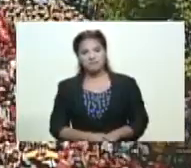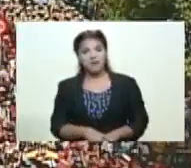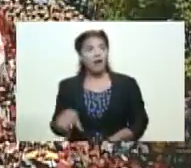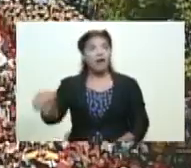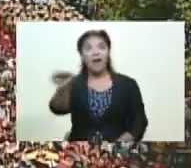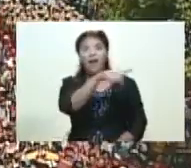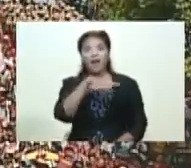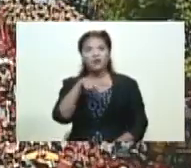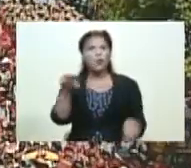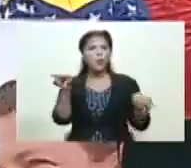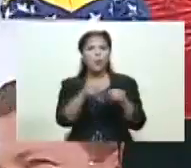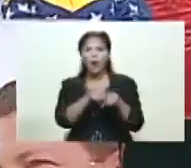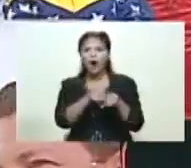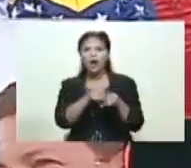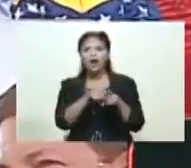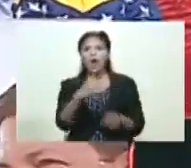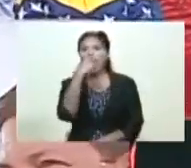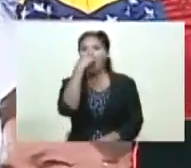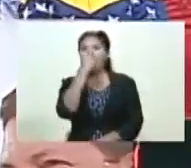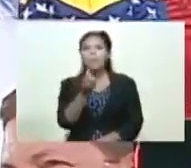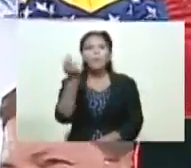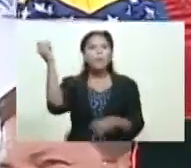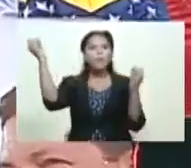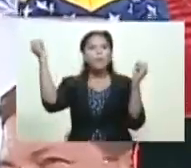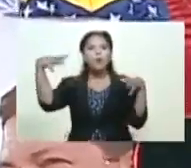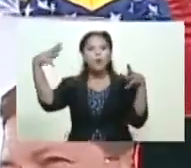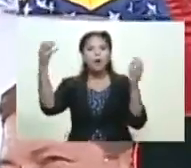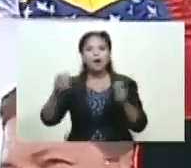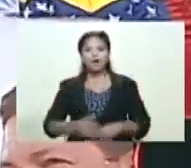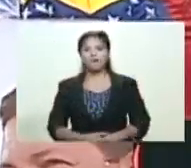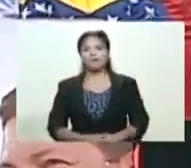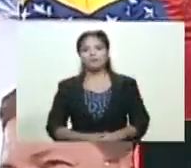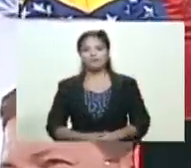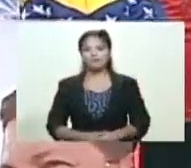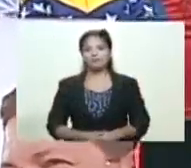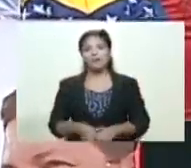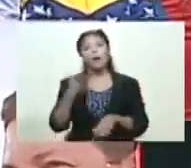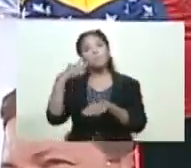Son unas brujas, con el perdón de las brujas.